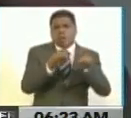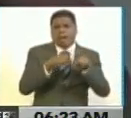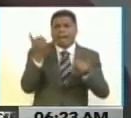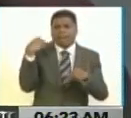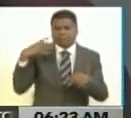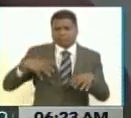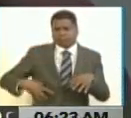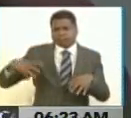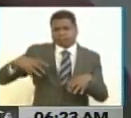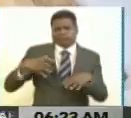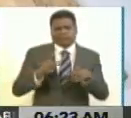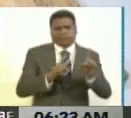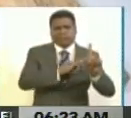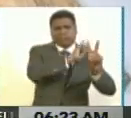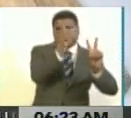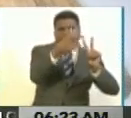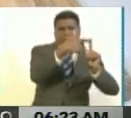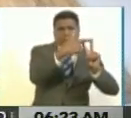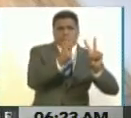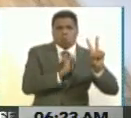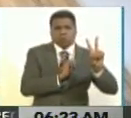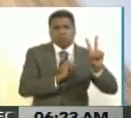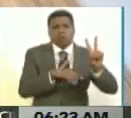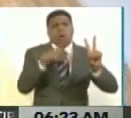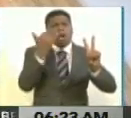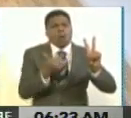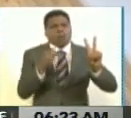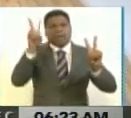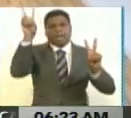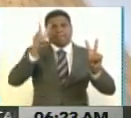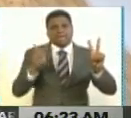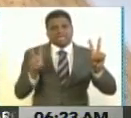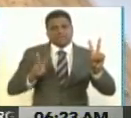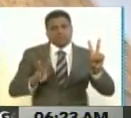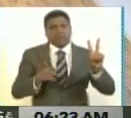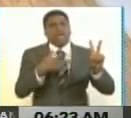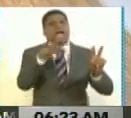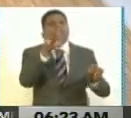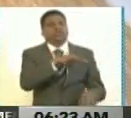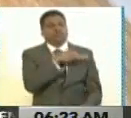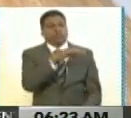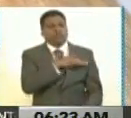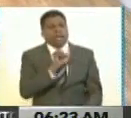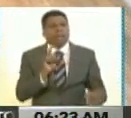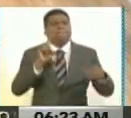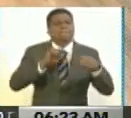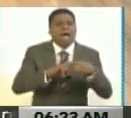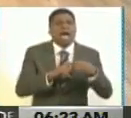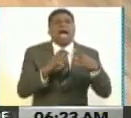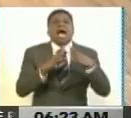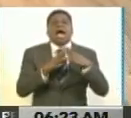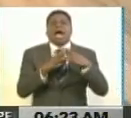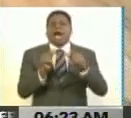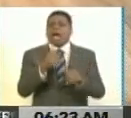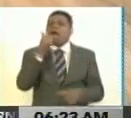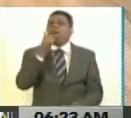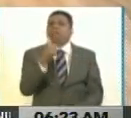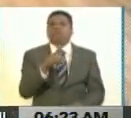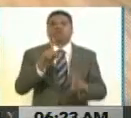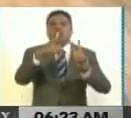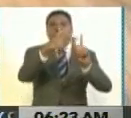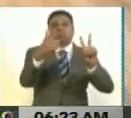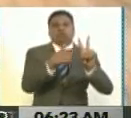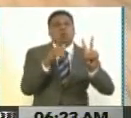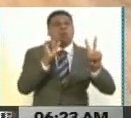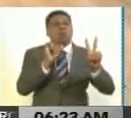fase cuando ingresa a Venezuela, que ya comienza a tener una cara de Mercosur social. Esta evaluación, estos dos momentos,